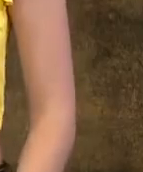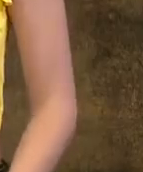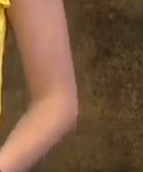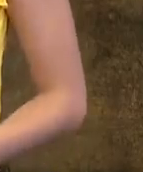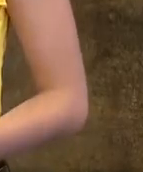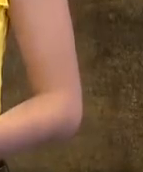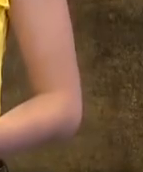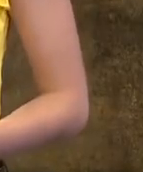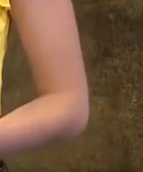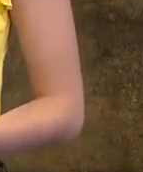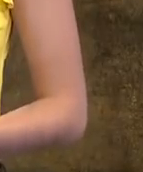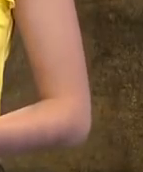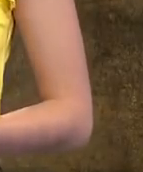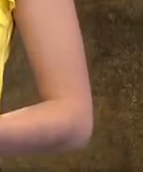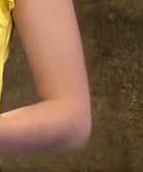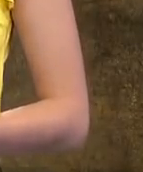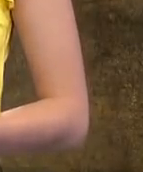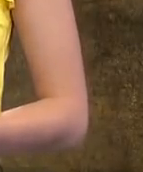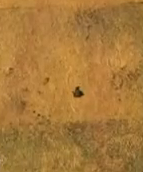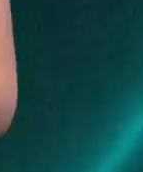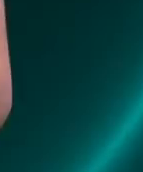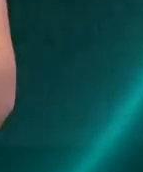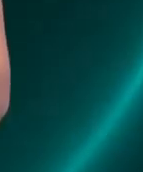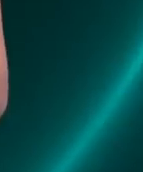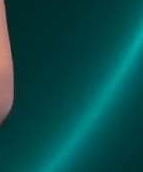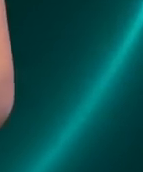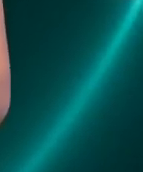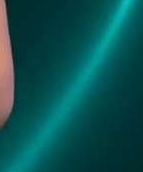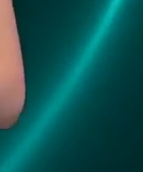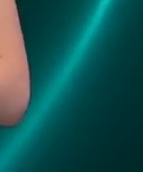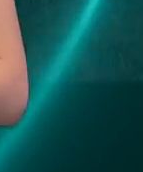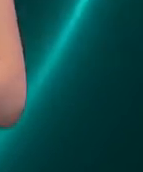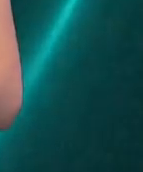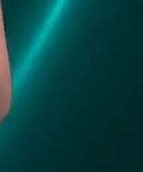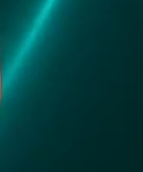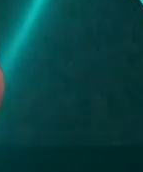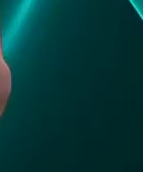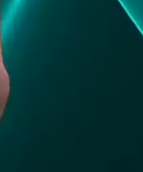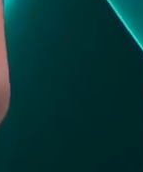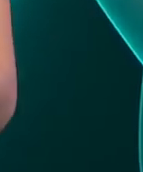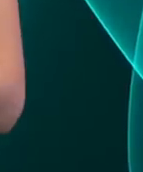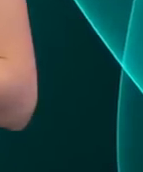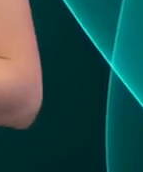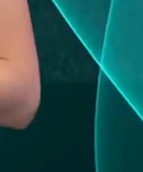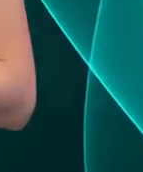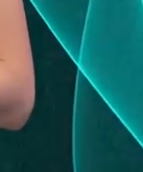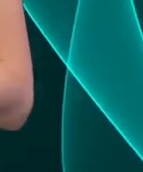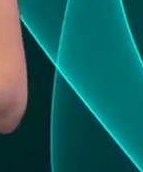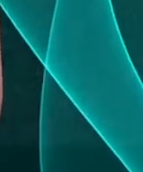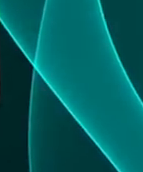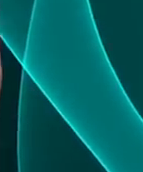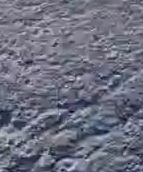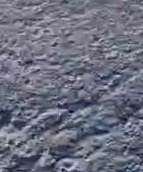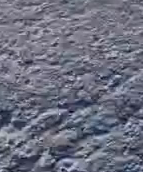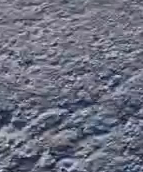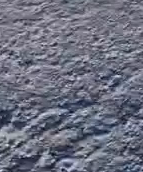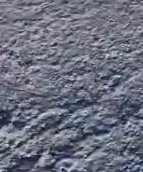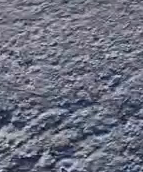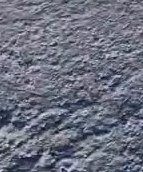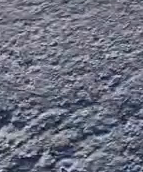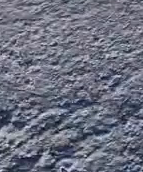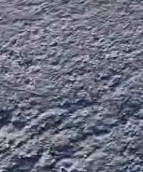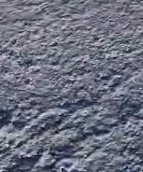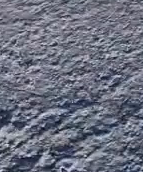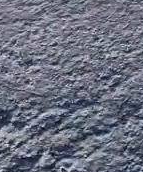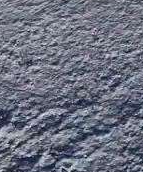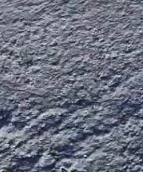Hola amigos, ¿cómo están? Les saluda Esmeralda Ugalde. Quiero platicar con ustedes de algo muy importante. Yo creo que a todos nos ha pasado que sentimos